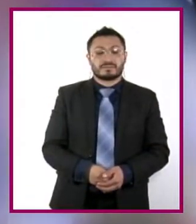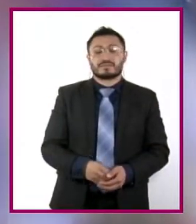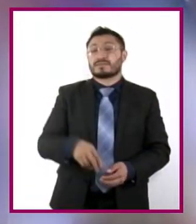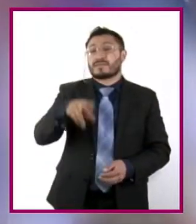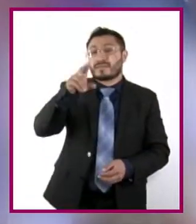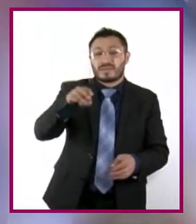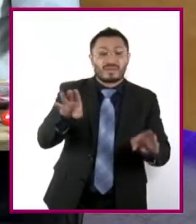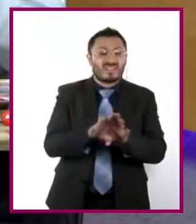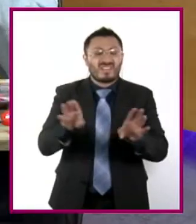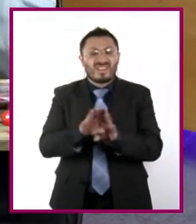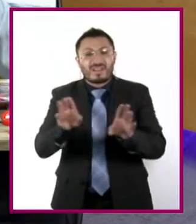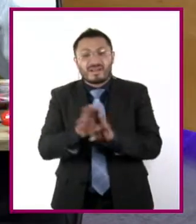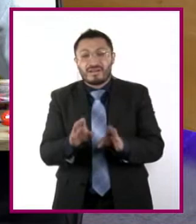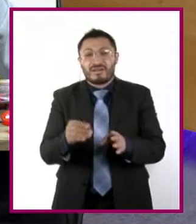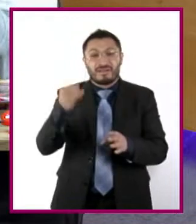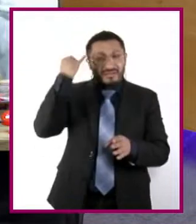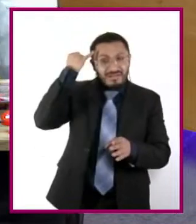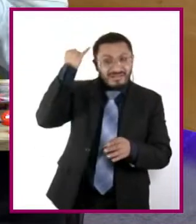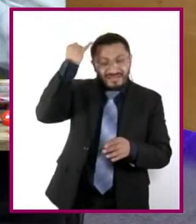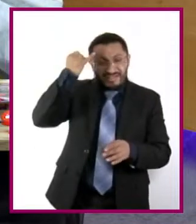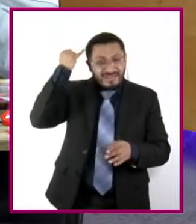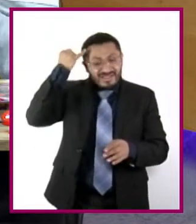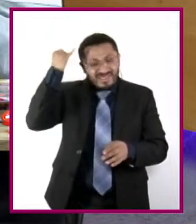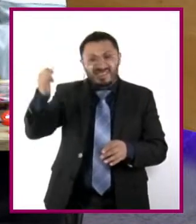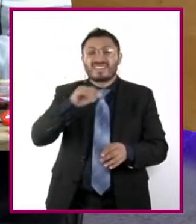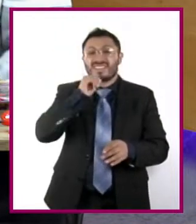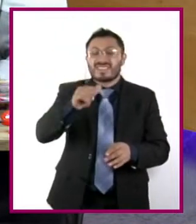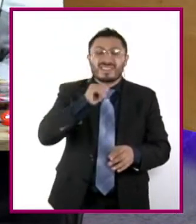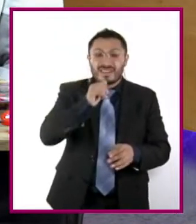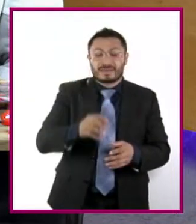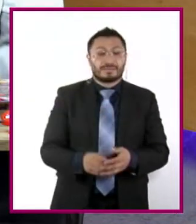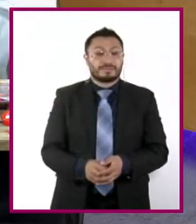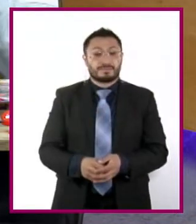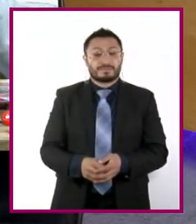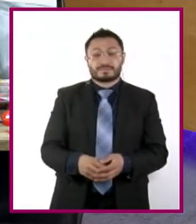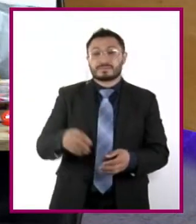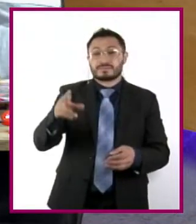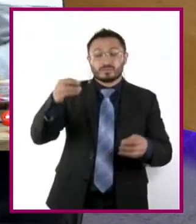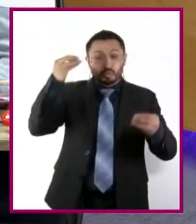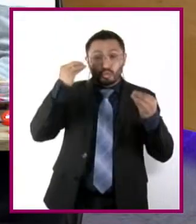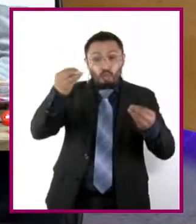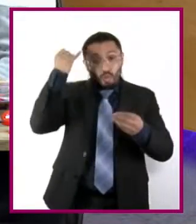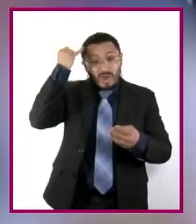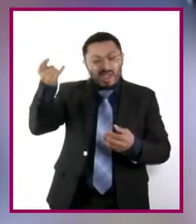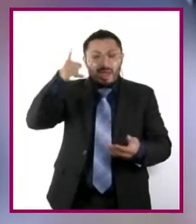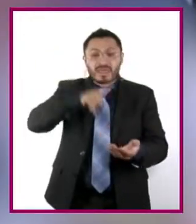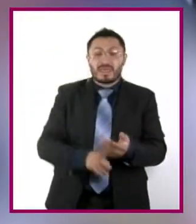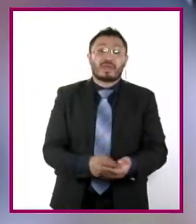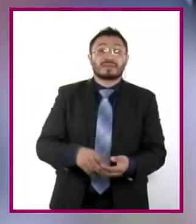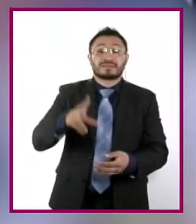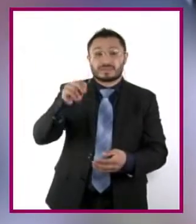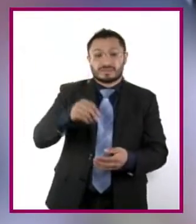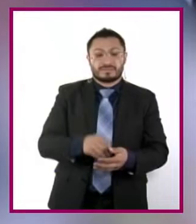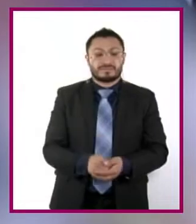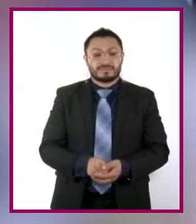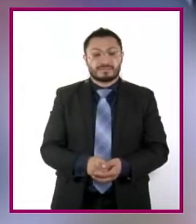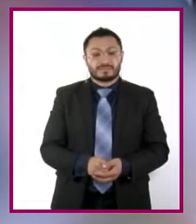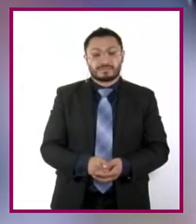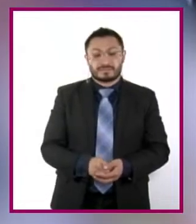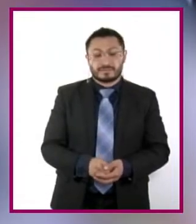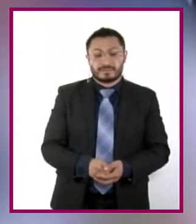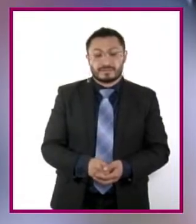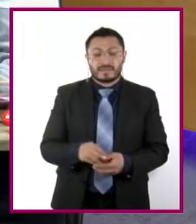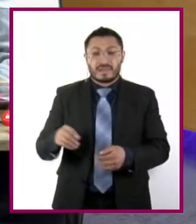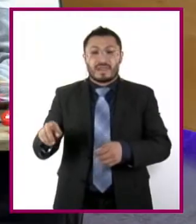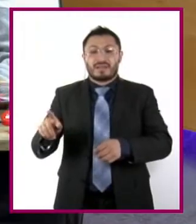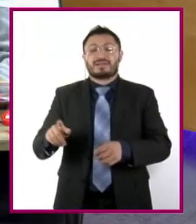son maternas tetas. Evitar introducir demasiadas ideas en nuestros juicios y sin relaciones entre sí. Y los tiburones les cortan las artes y